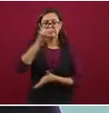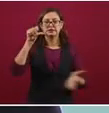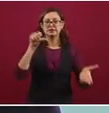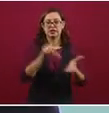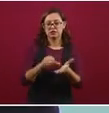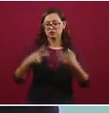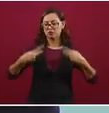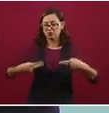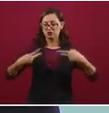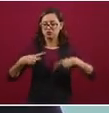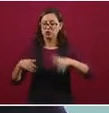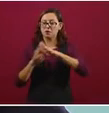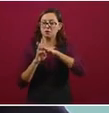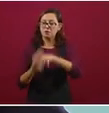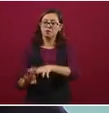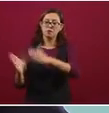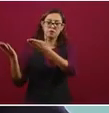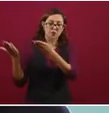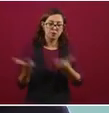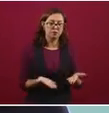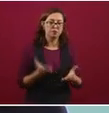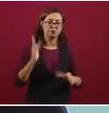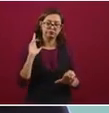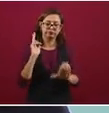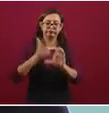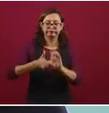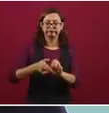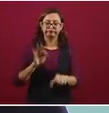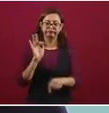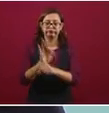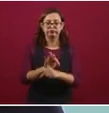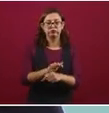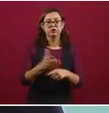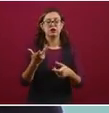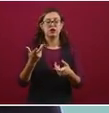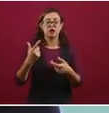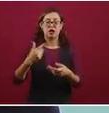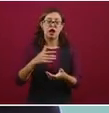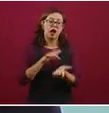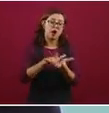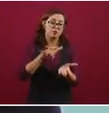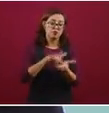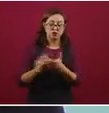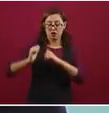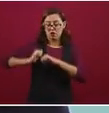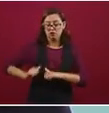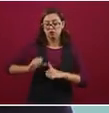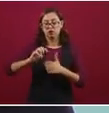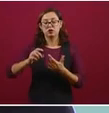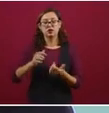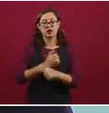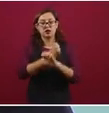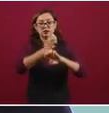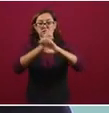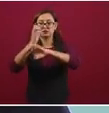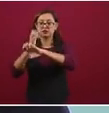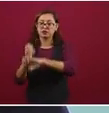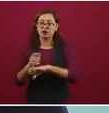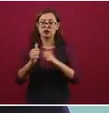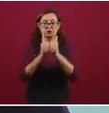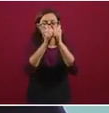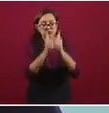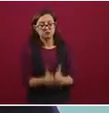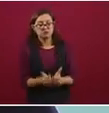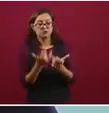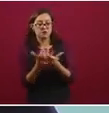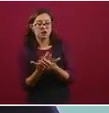del país, para recibir y respaldar a las autoridades locales, respecto a migrantes esperando en México su audiencia